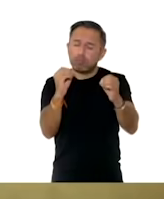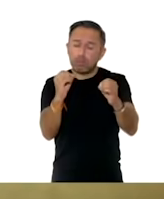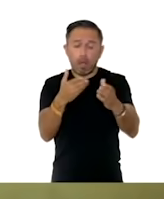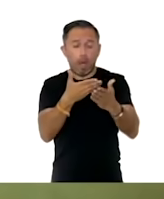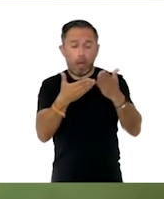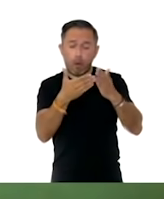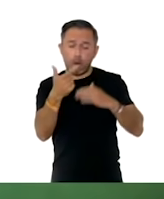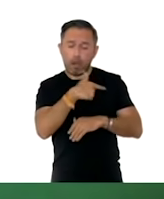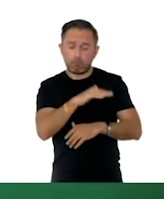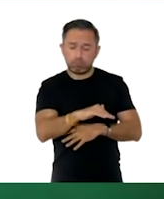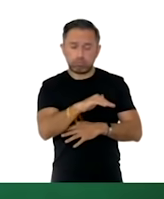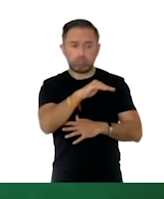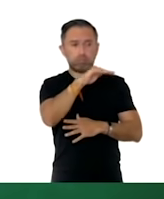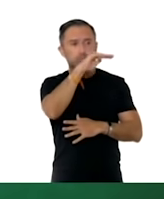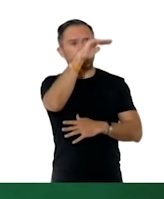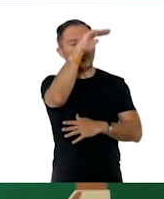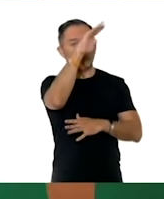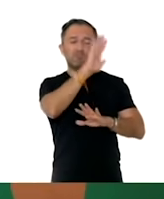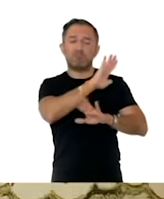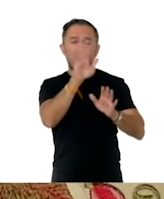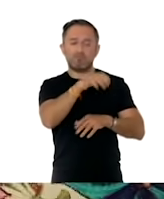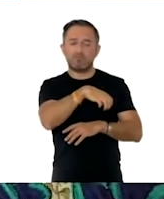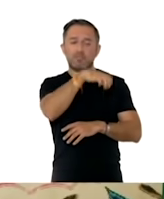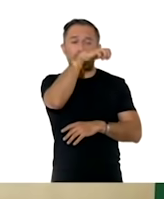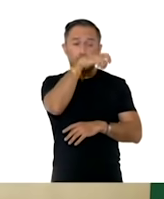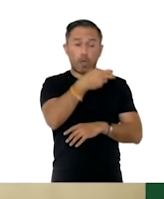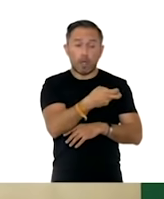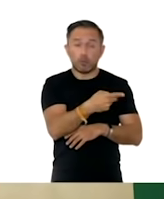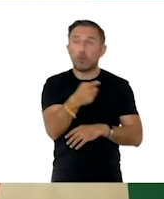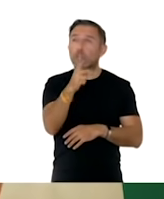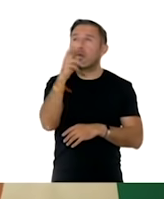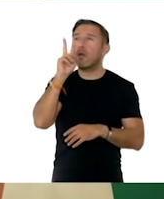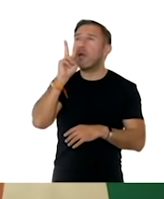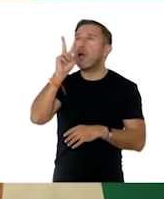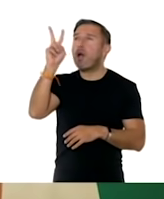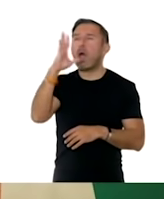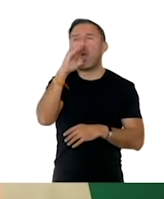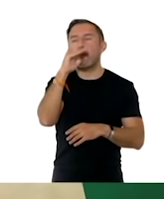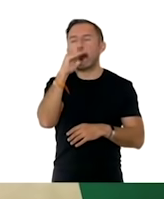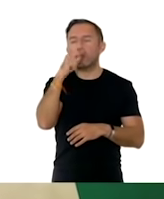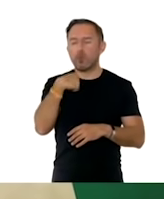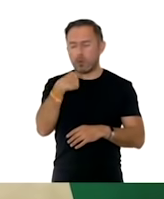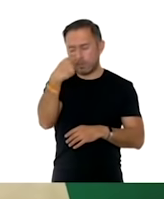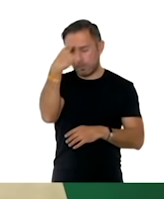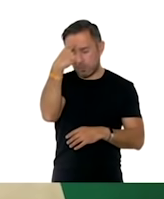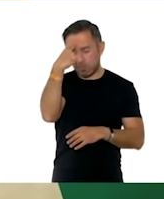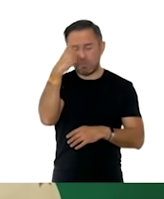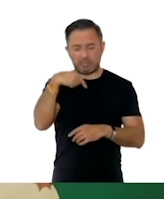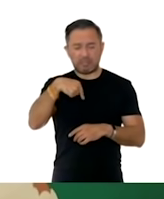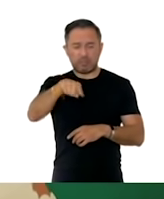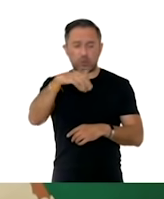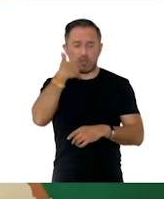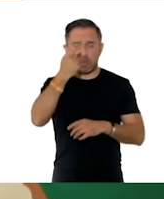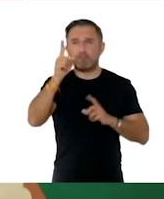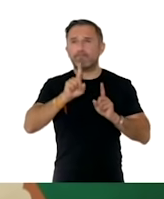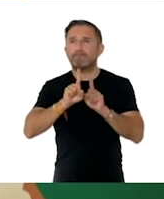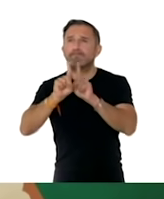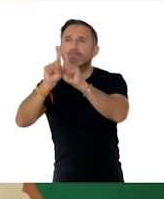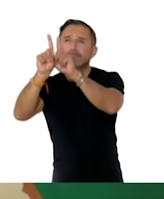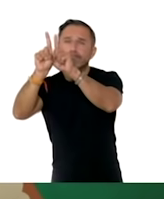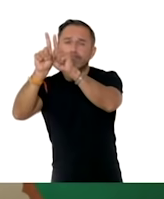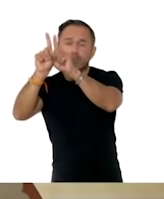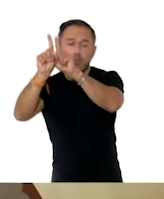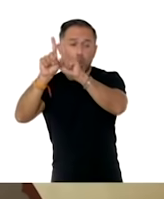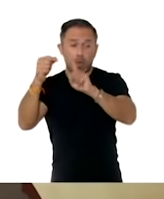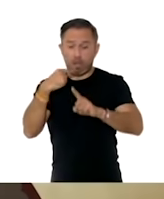matu pasta la wili. Tanin tu klikin bin tu pach. Main katka ha chihancha ha ken utiali.